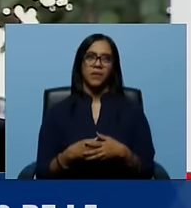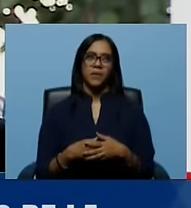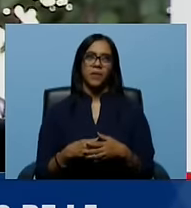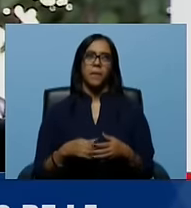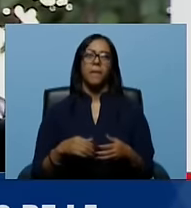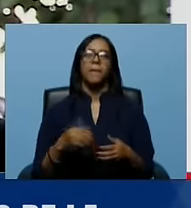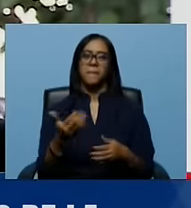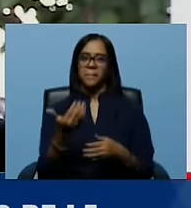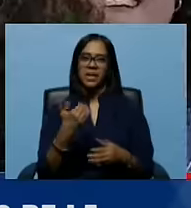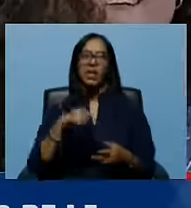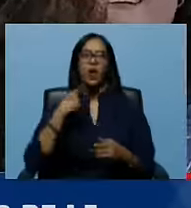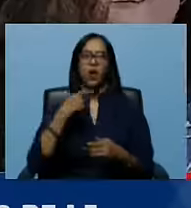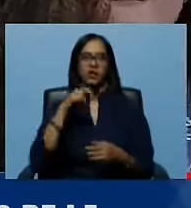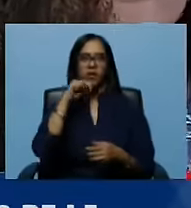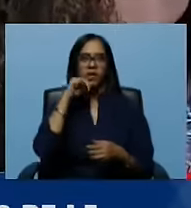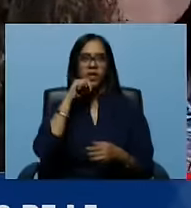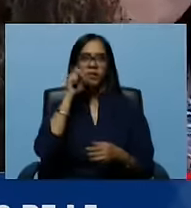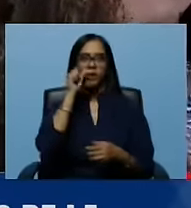nieto.